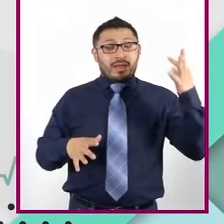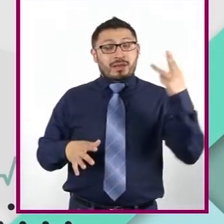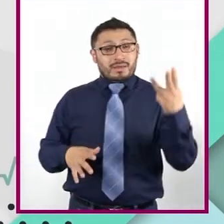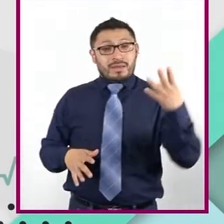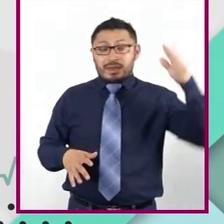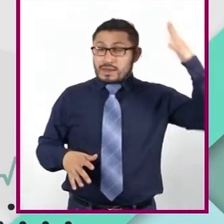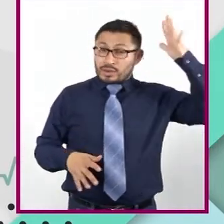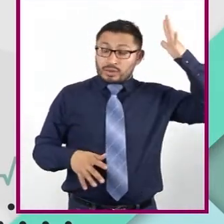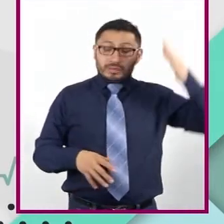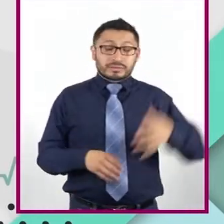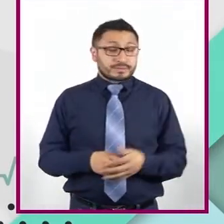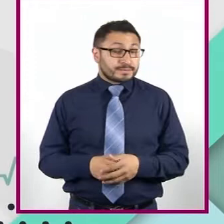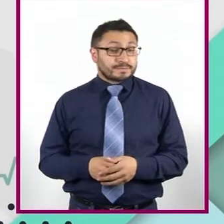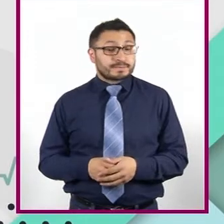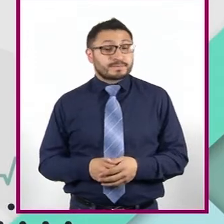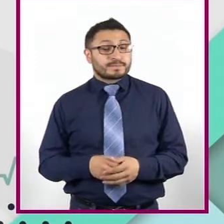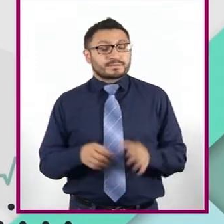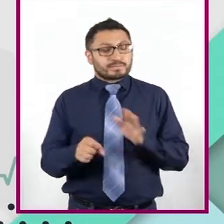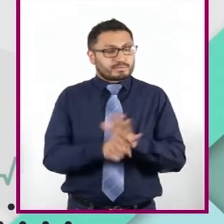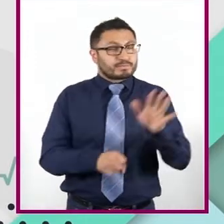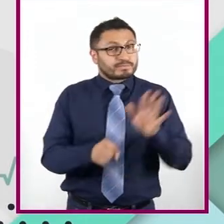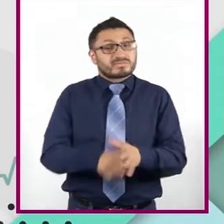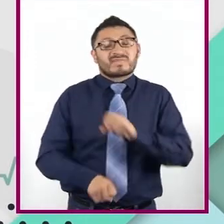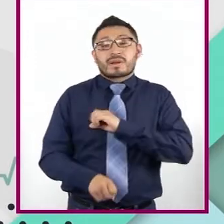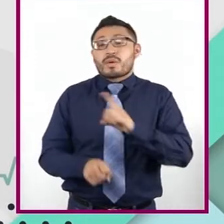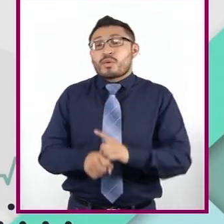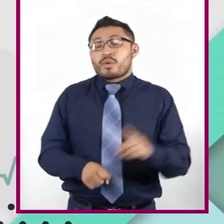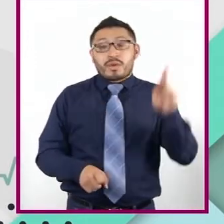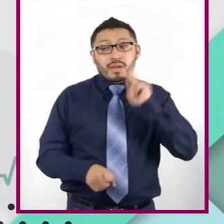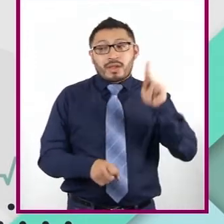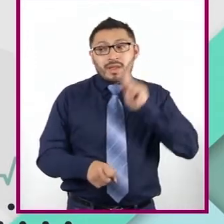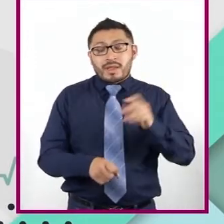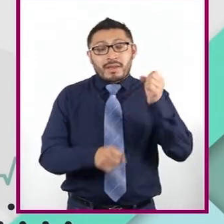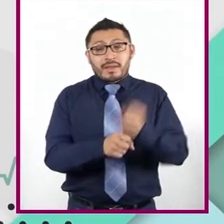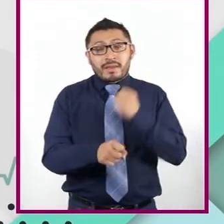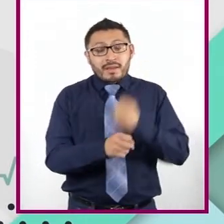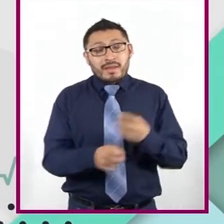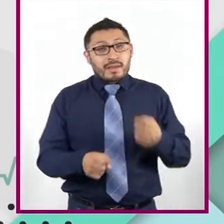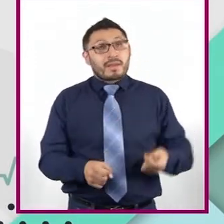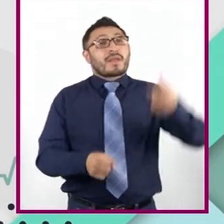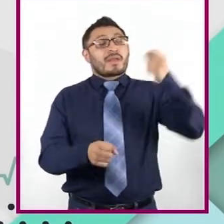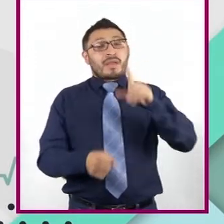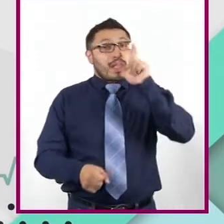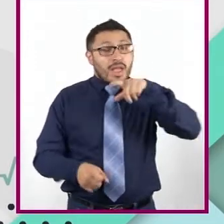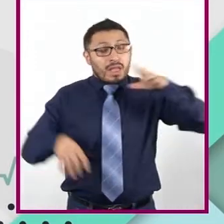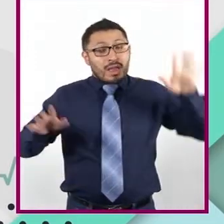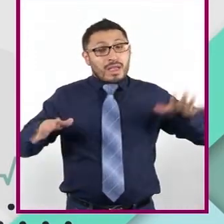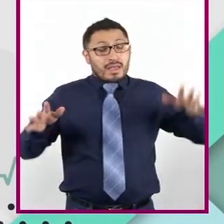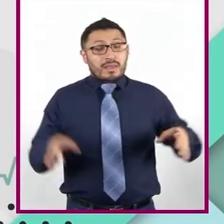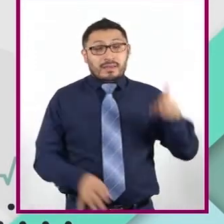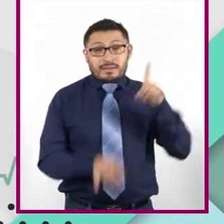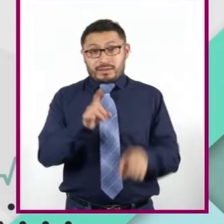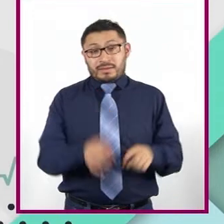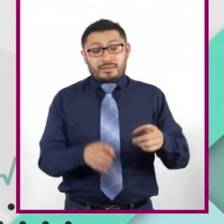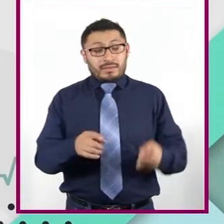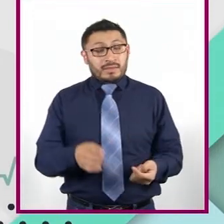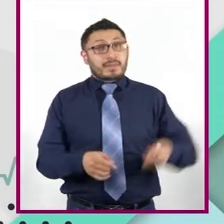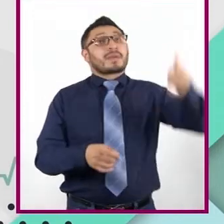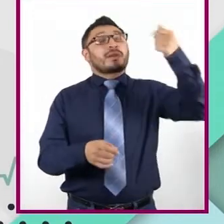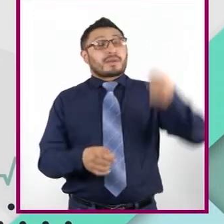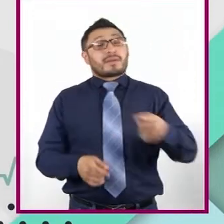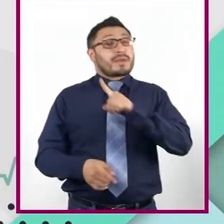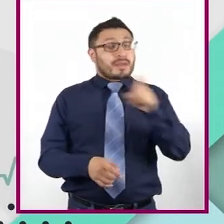53 cayeron sol. ¿Cuál es la probabilidad frecuencial de que caiga águila de acuerdo con los 100